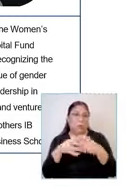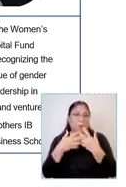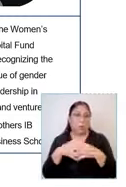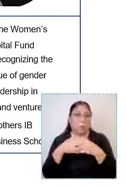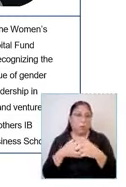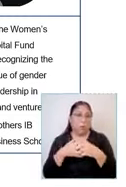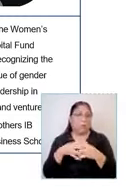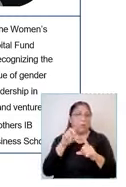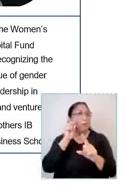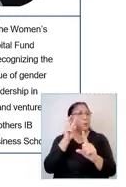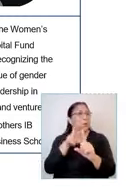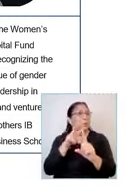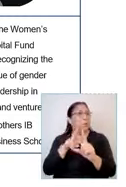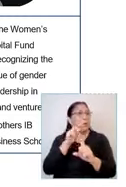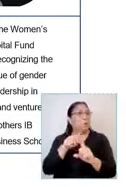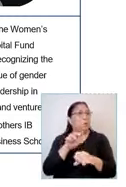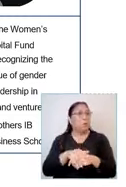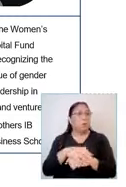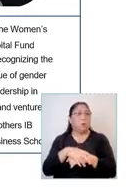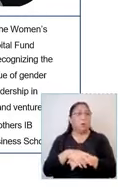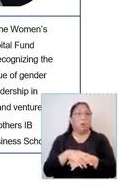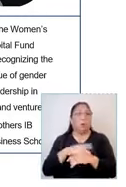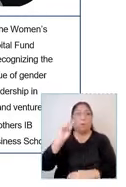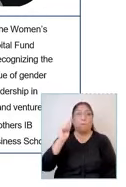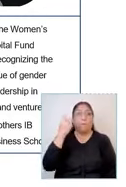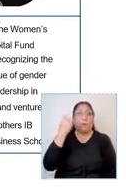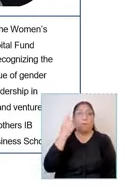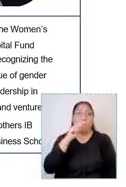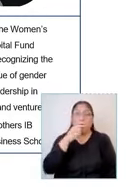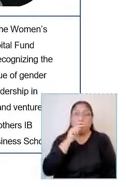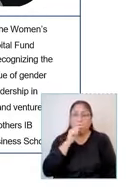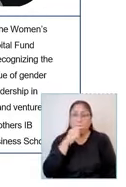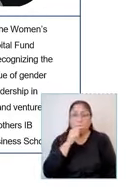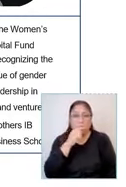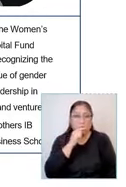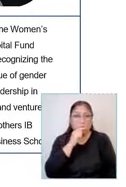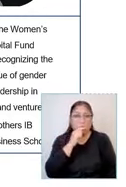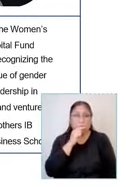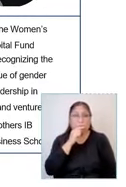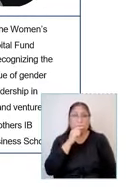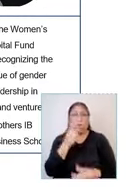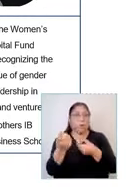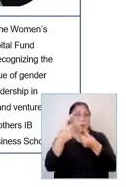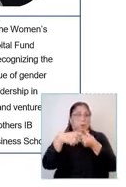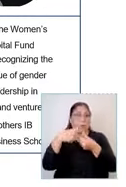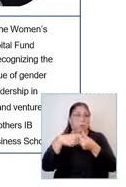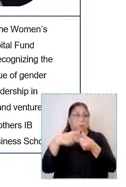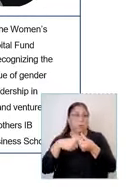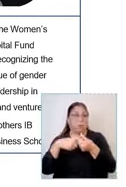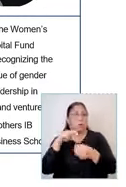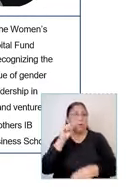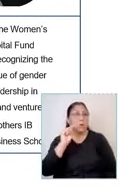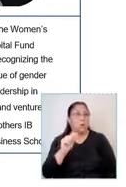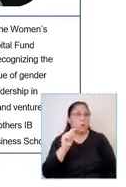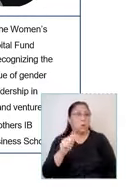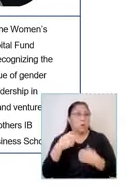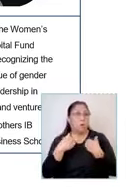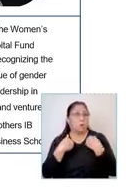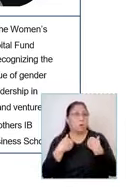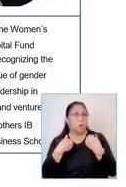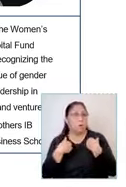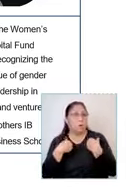estamos viendo a Jess Lee, que fue la primera mujer socia en Sequoia. Y tenemos a Anne